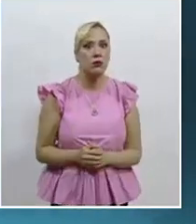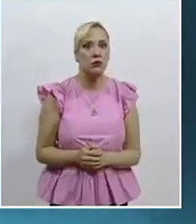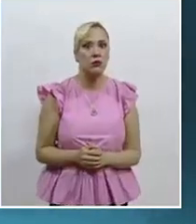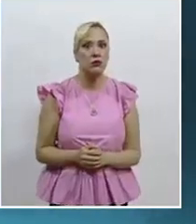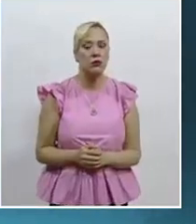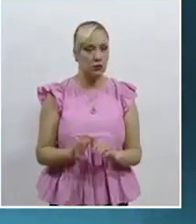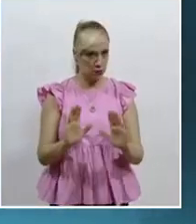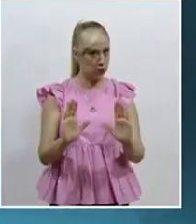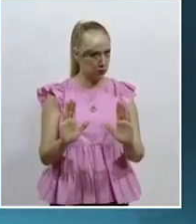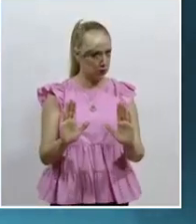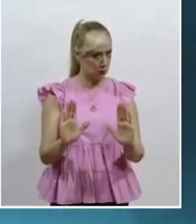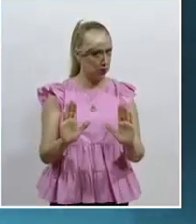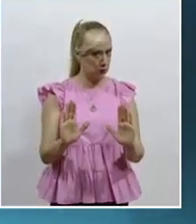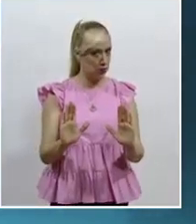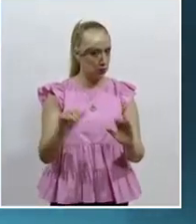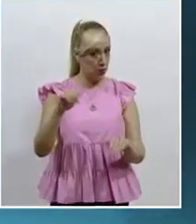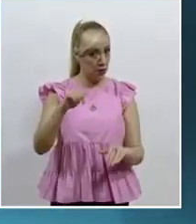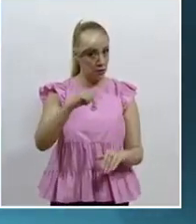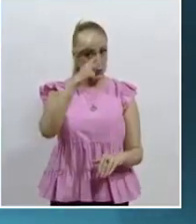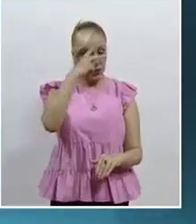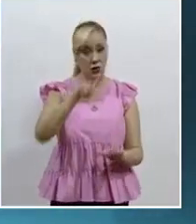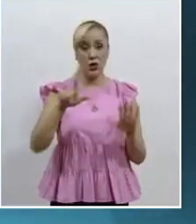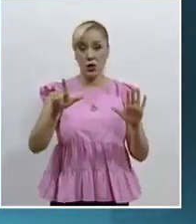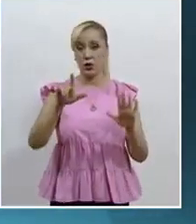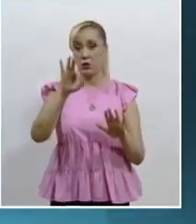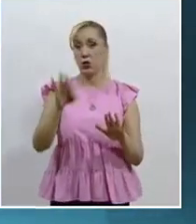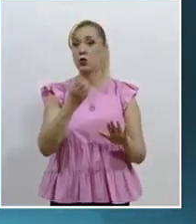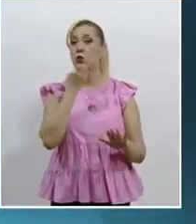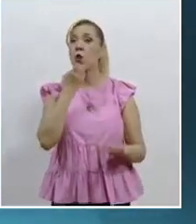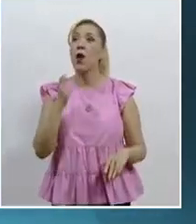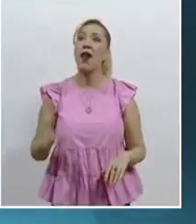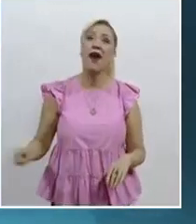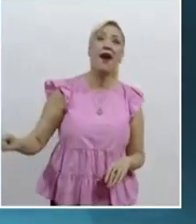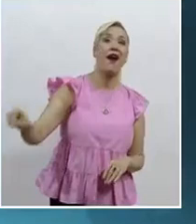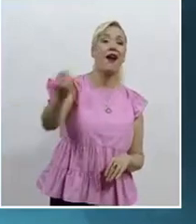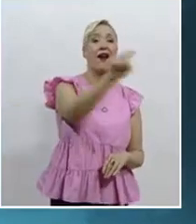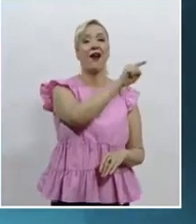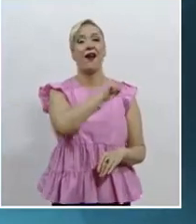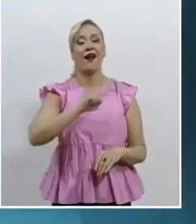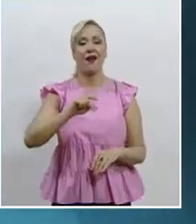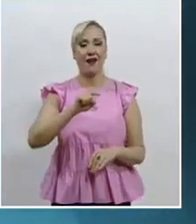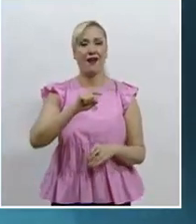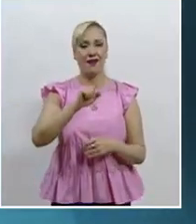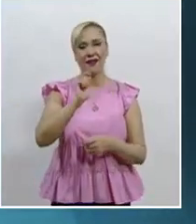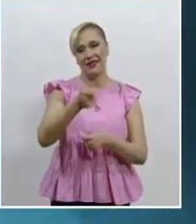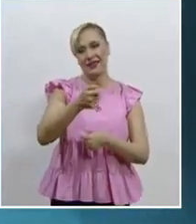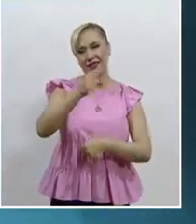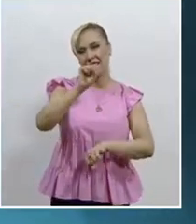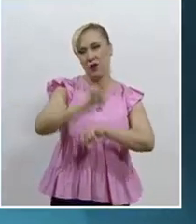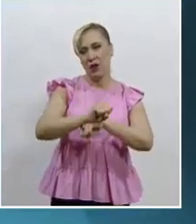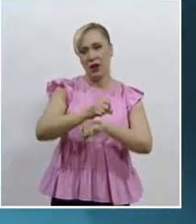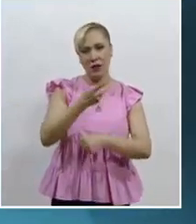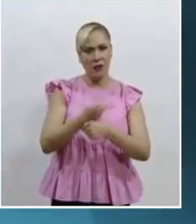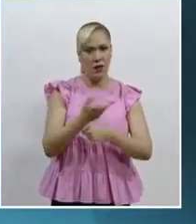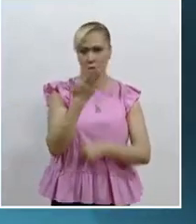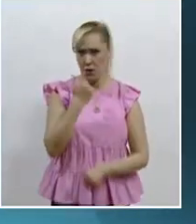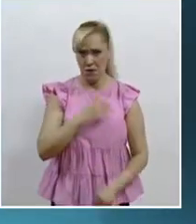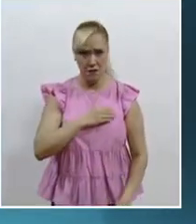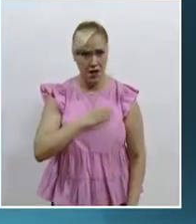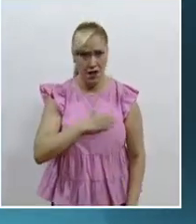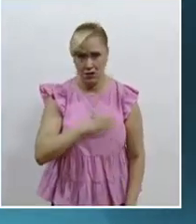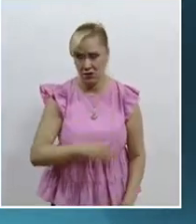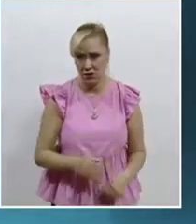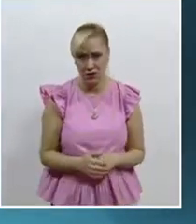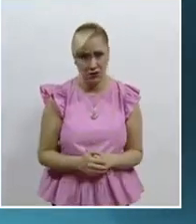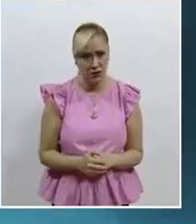como introducción decirles que en México el 17% de las escuelas de educación pública básica no tienen baños.